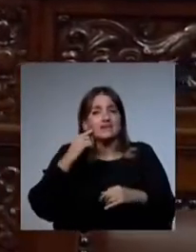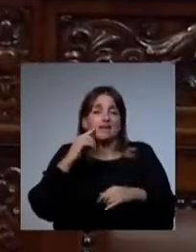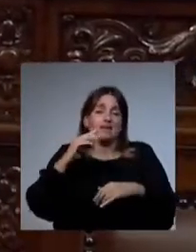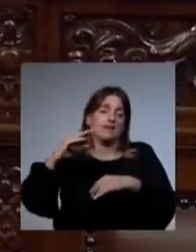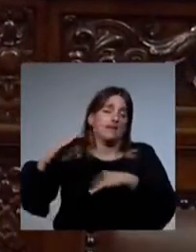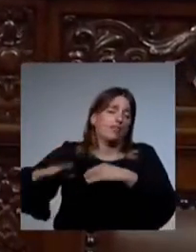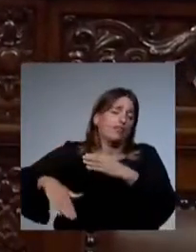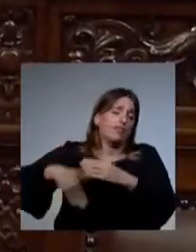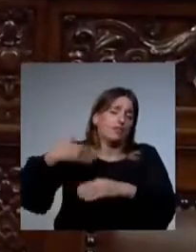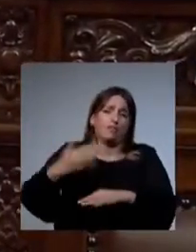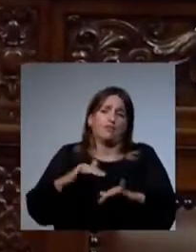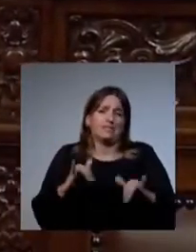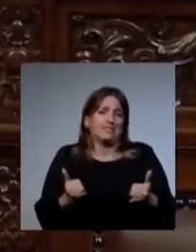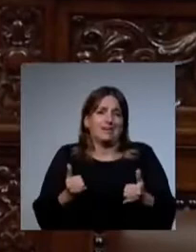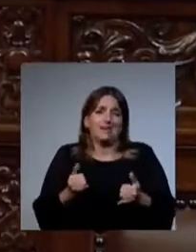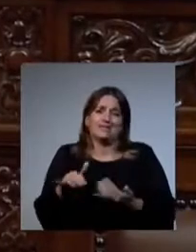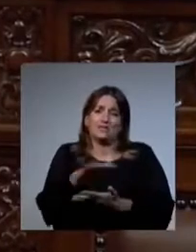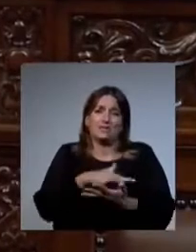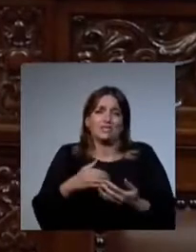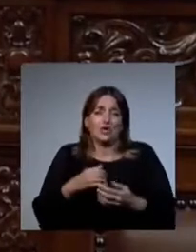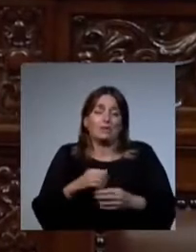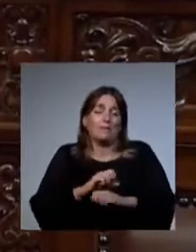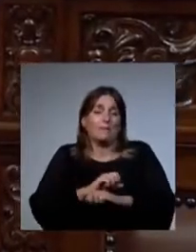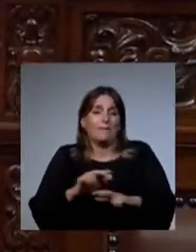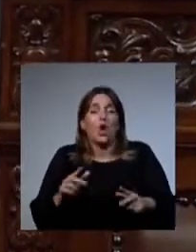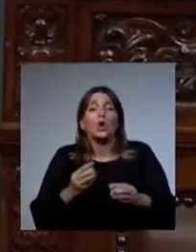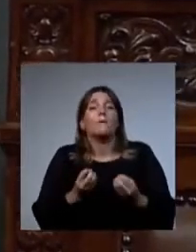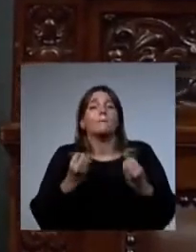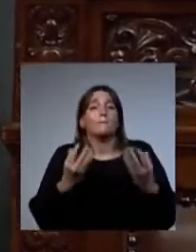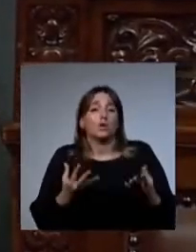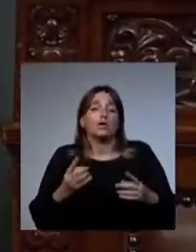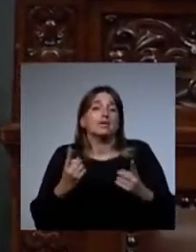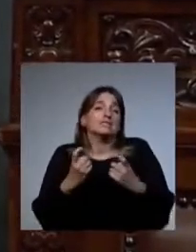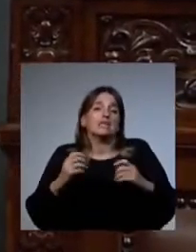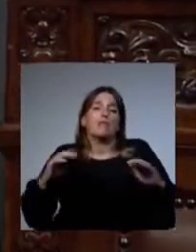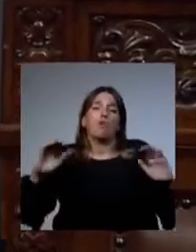agravar, que es reducir el impacto de la medida